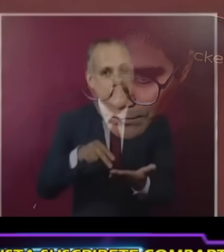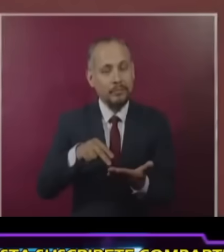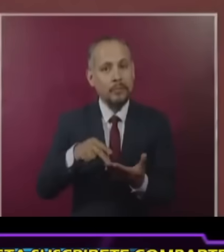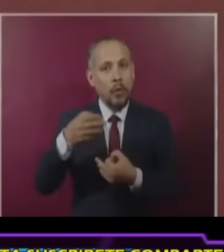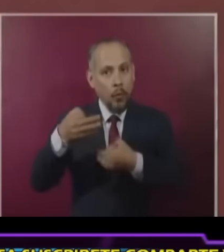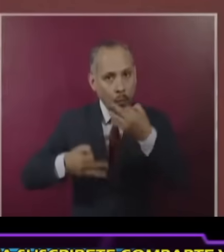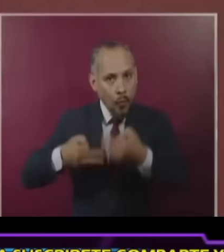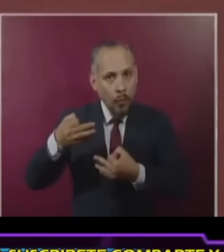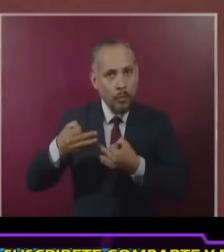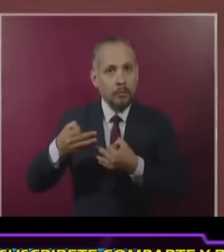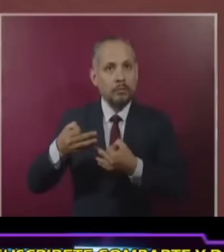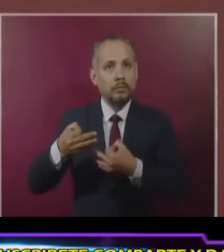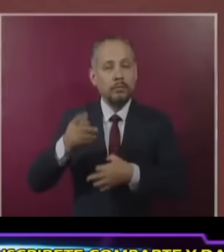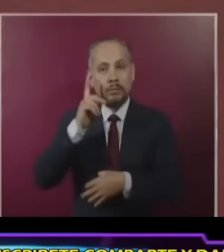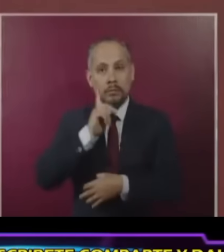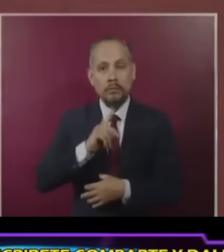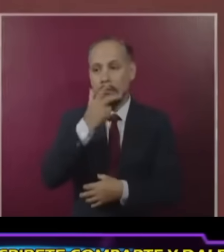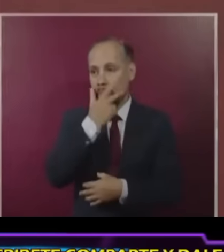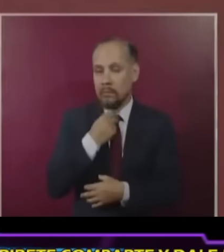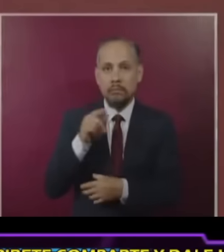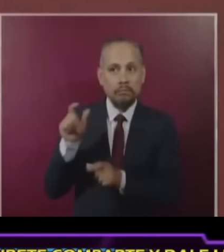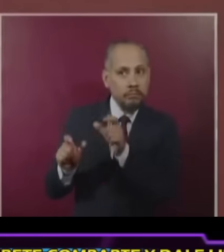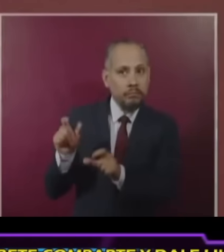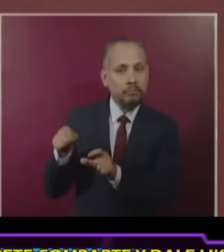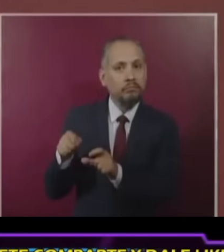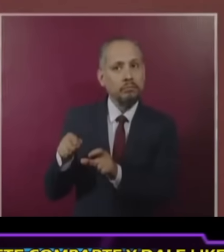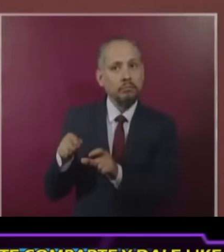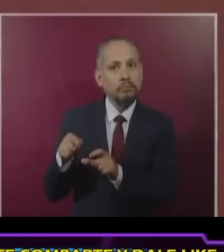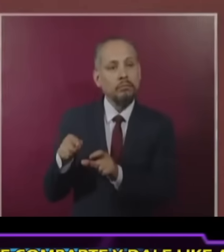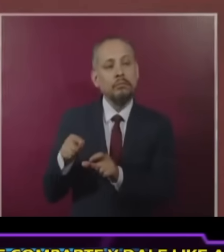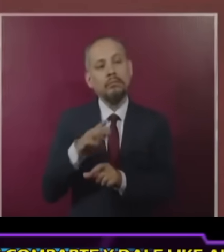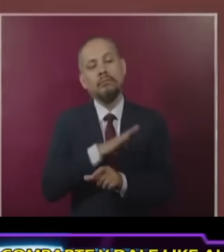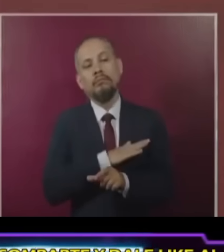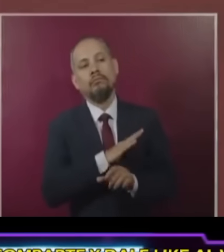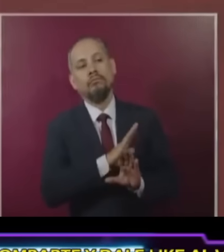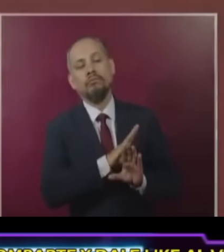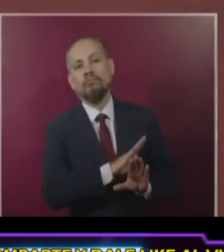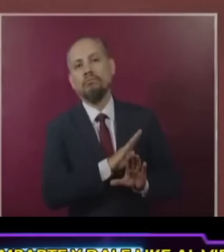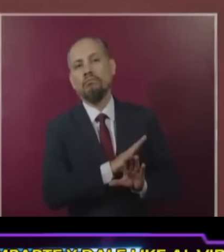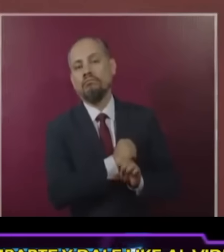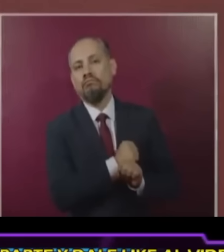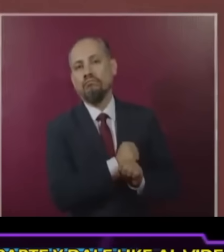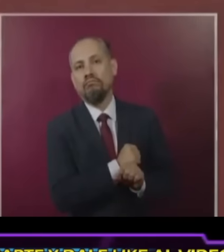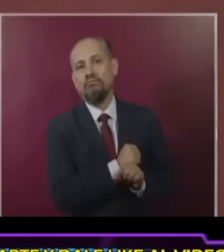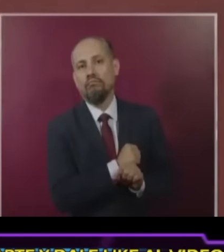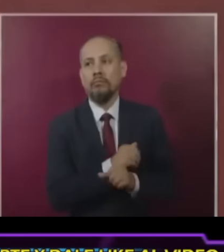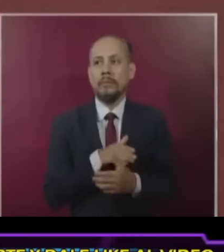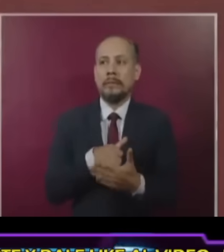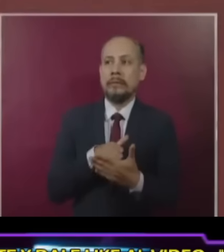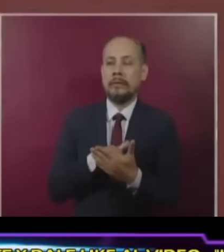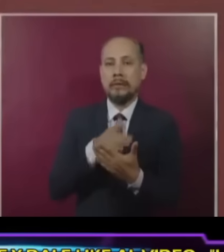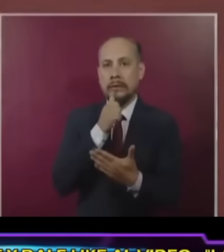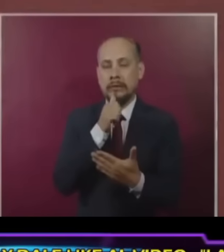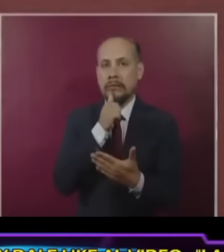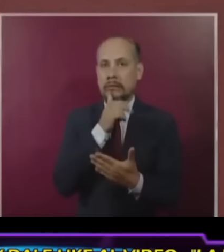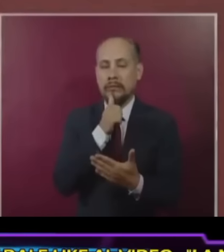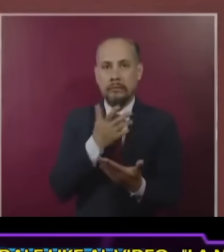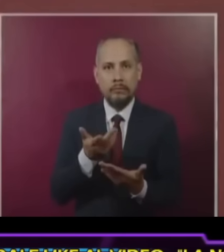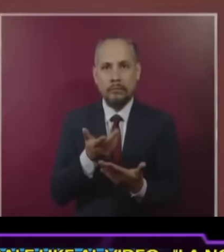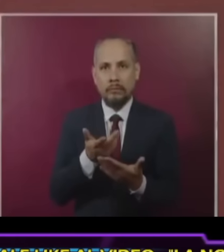magistrados ministros están bloqueando esta pues no todos lo sabemos fíjense Qué